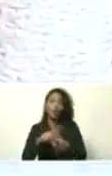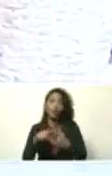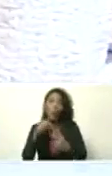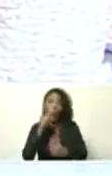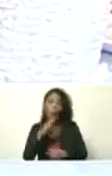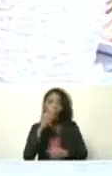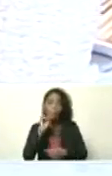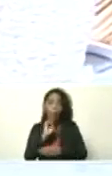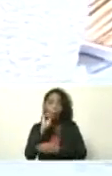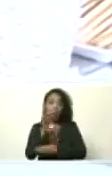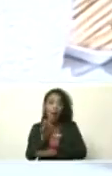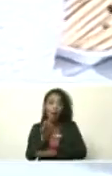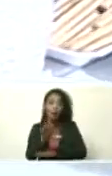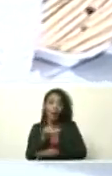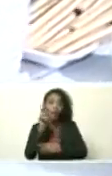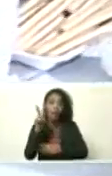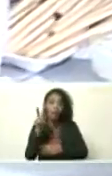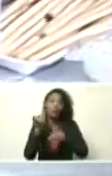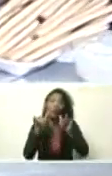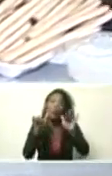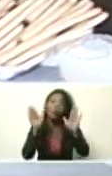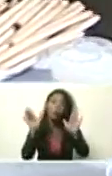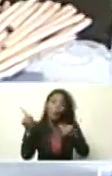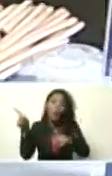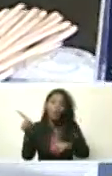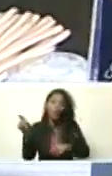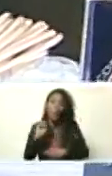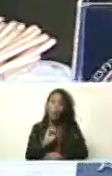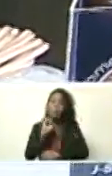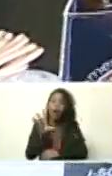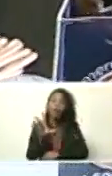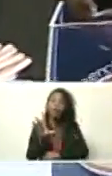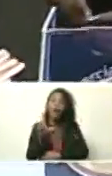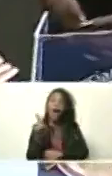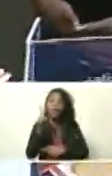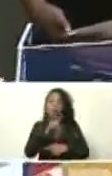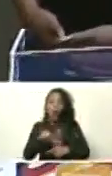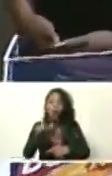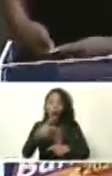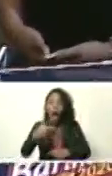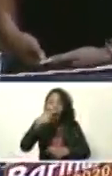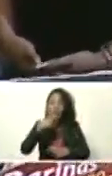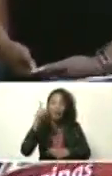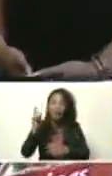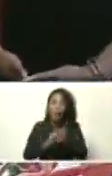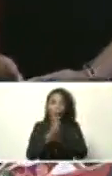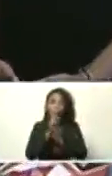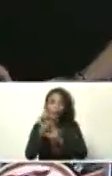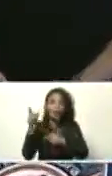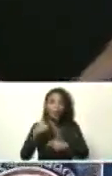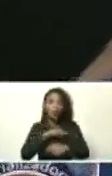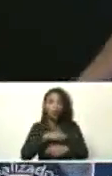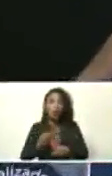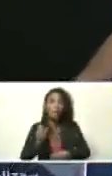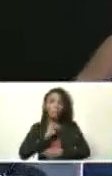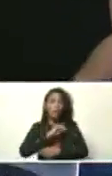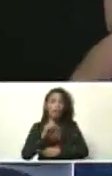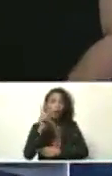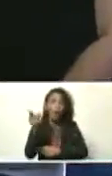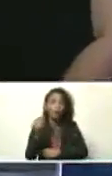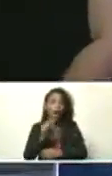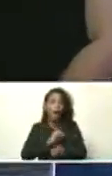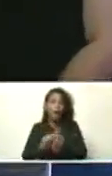para enviarle para allá, por supuesto que ellos manden el golfeado de los emprendedores allá, y de acá le mandamos el queso. Y además le podemos enviar a